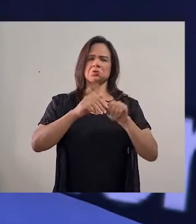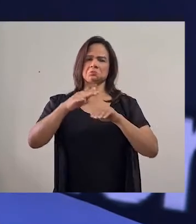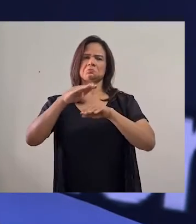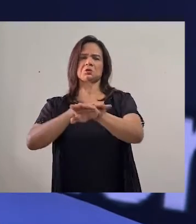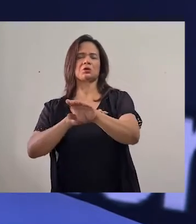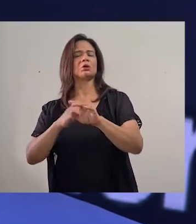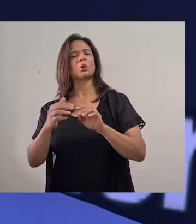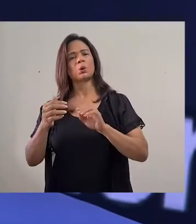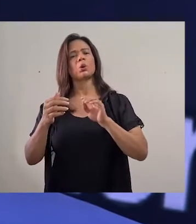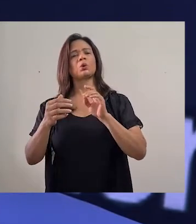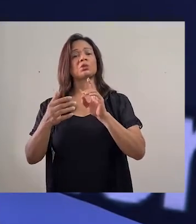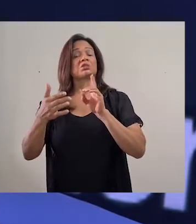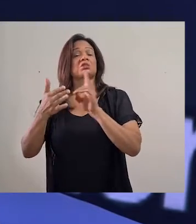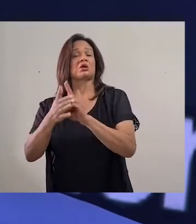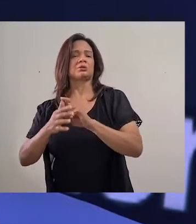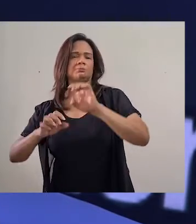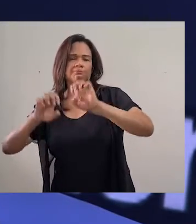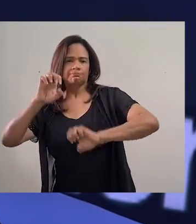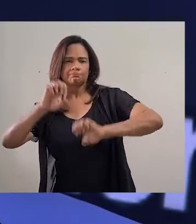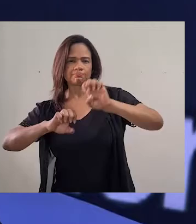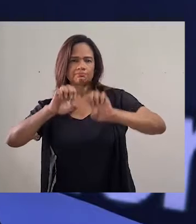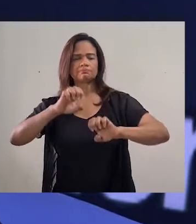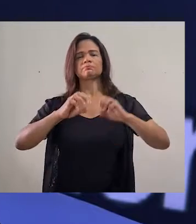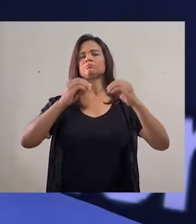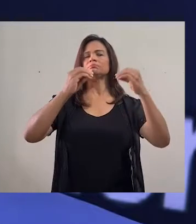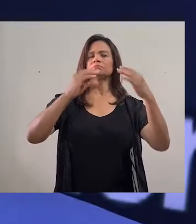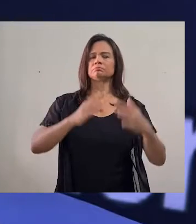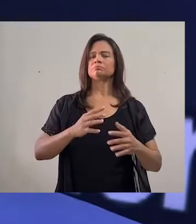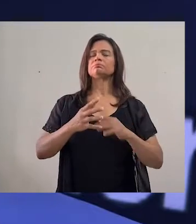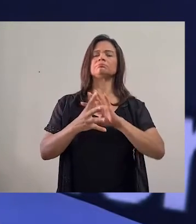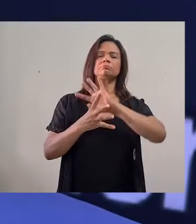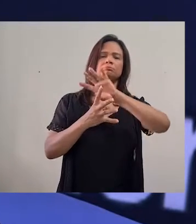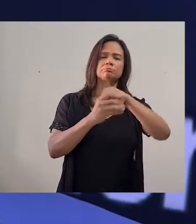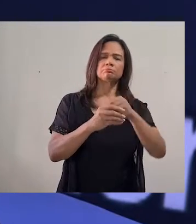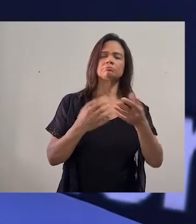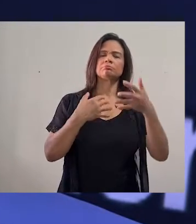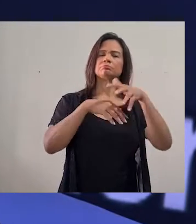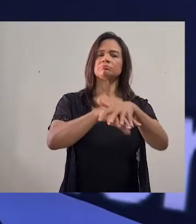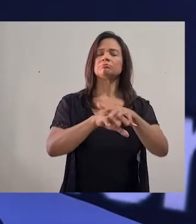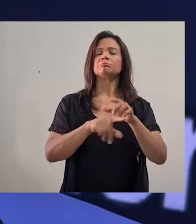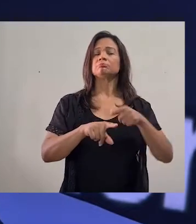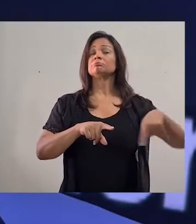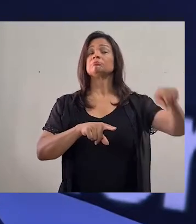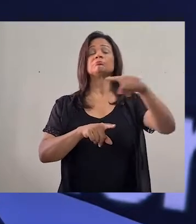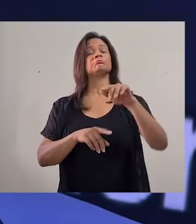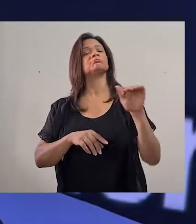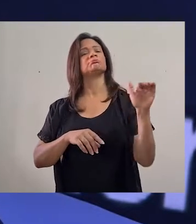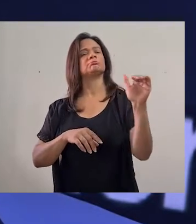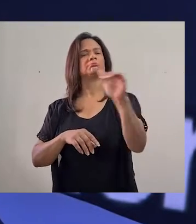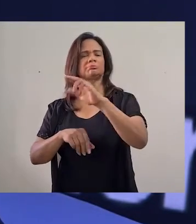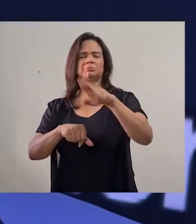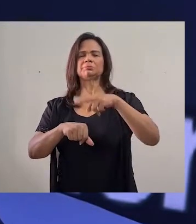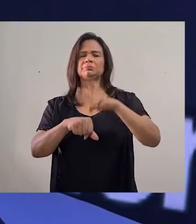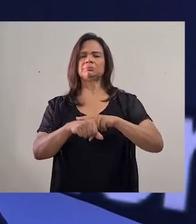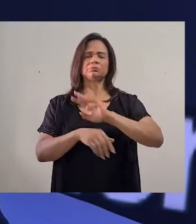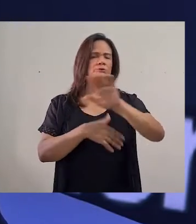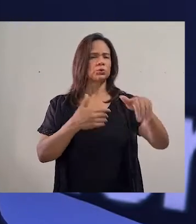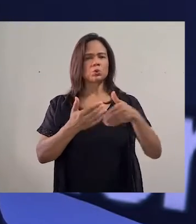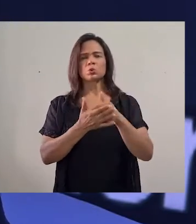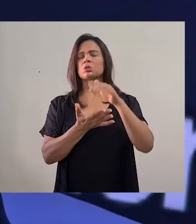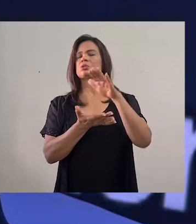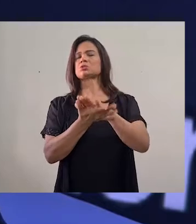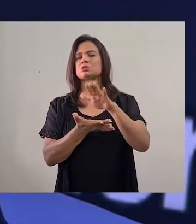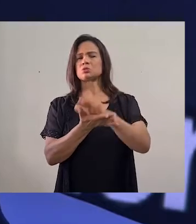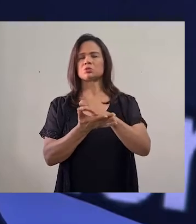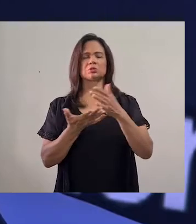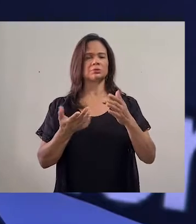puede entrar una persona con discapacidad, donde debe ser evaluado, donde ese docente debe incluirlo, y nuestro llamado a nivel nacional, que